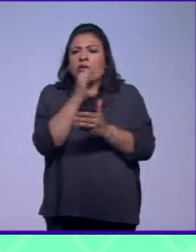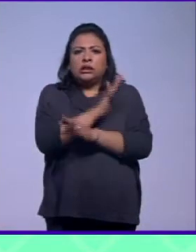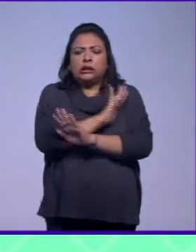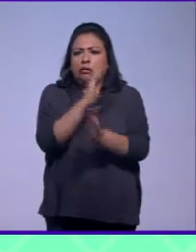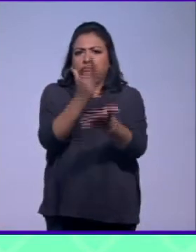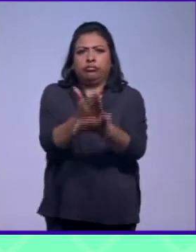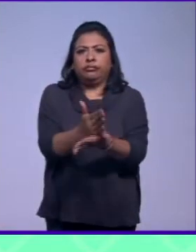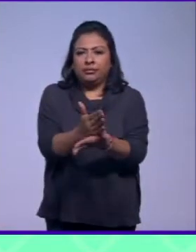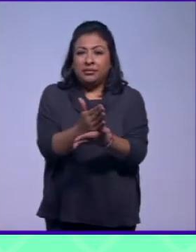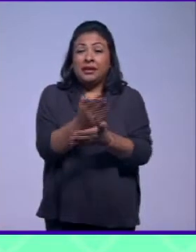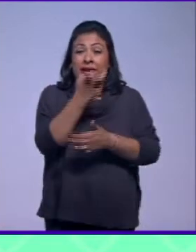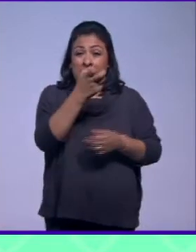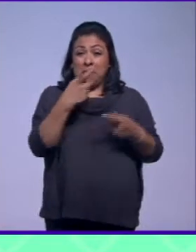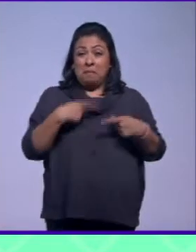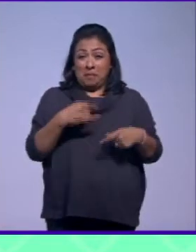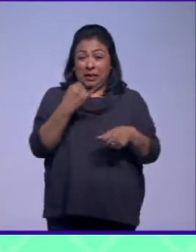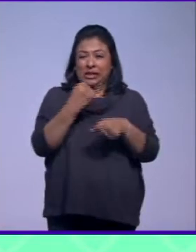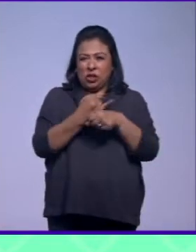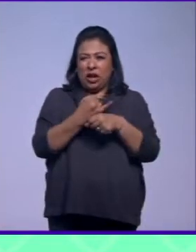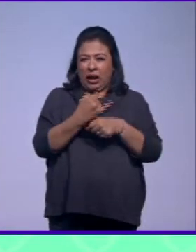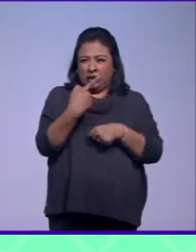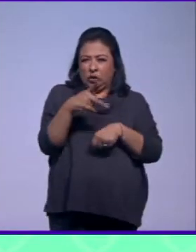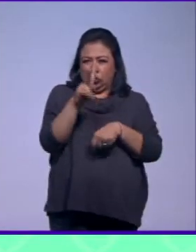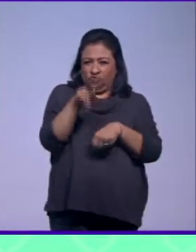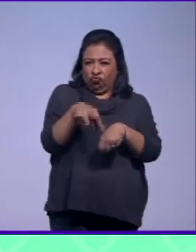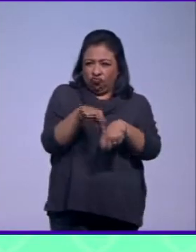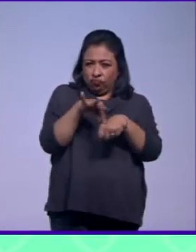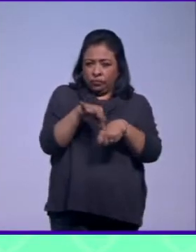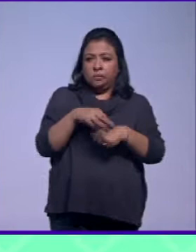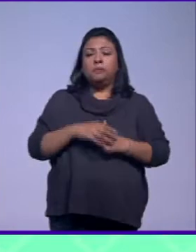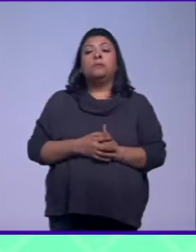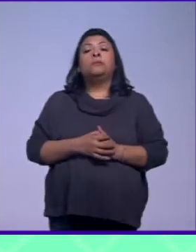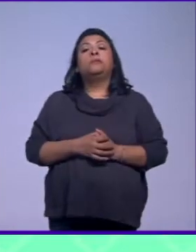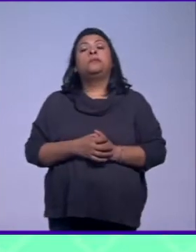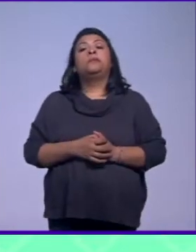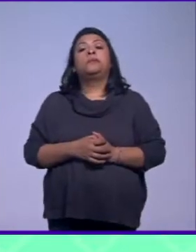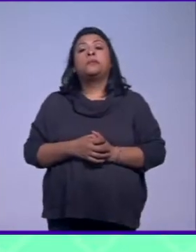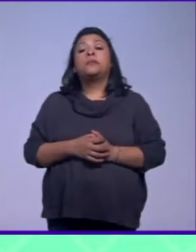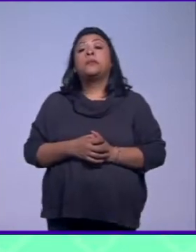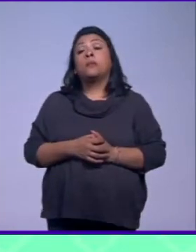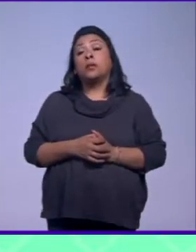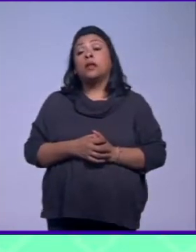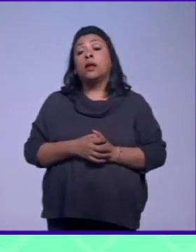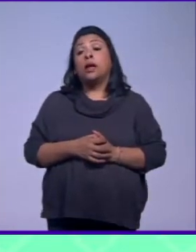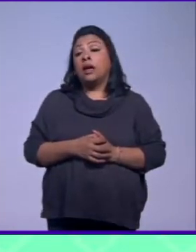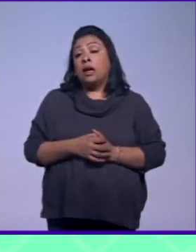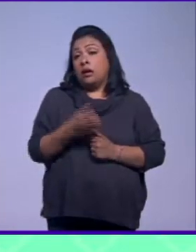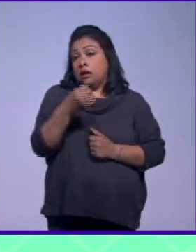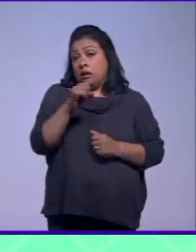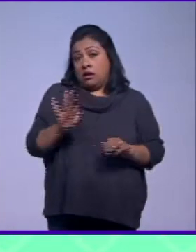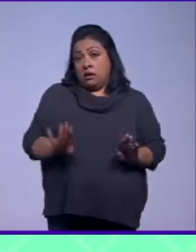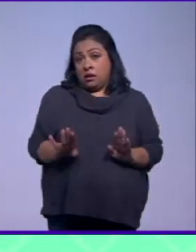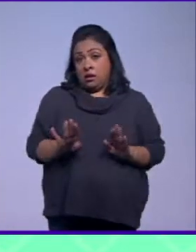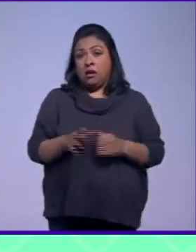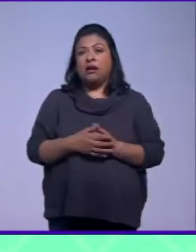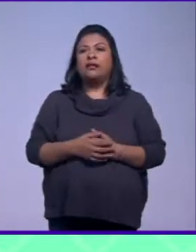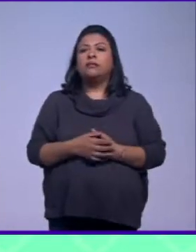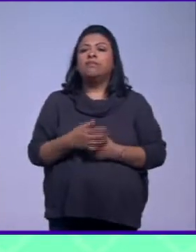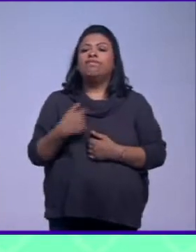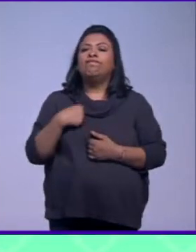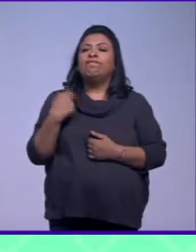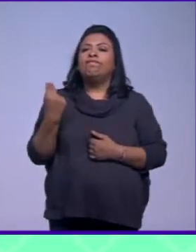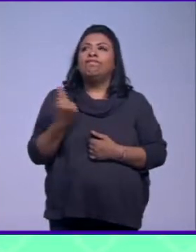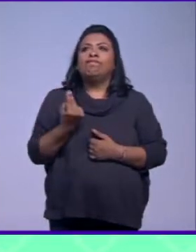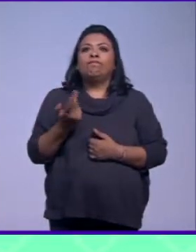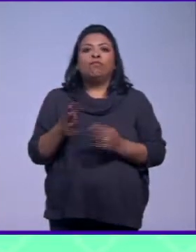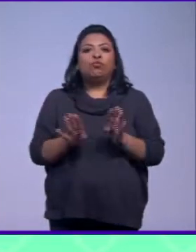esos esos personajes esa realidad de un personaje así te hace qué